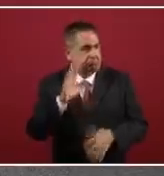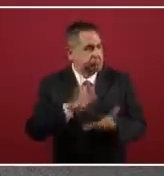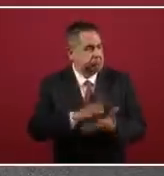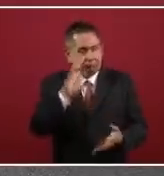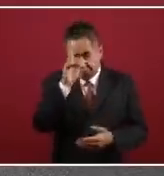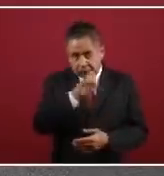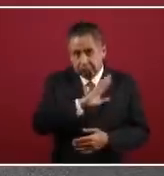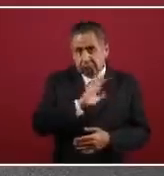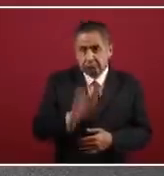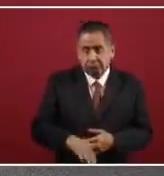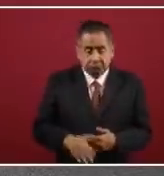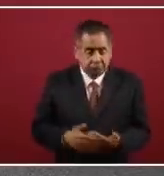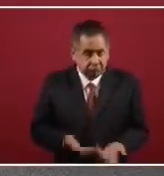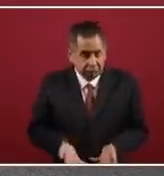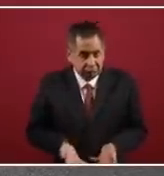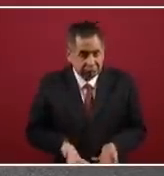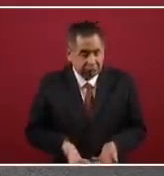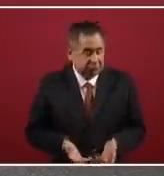De eso venimos.